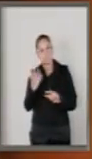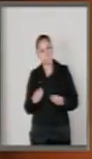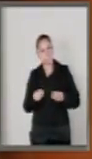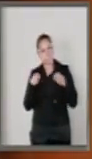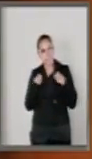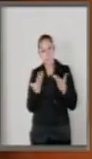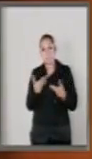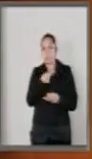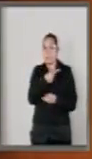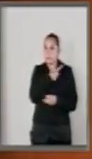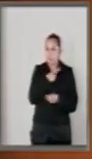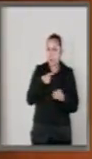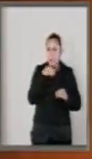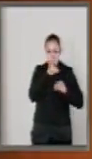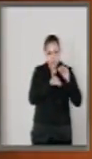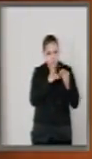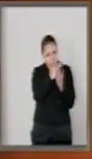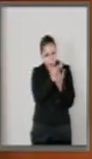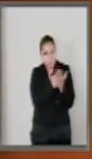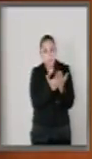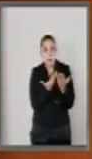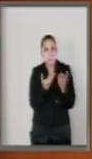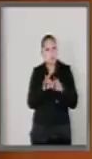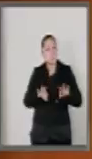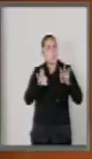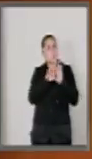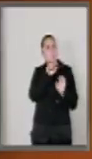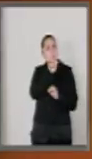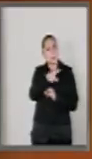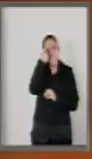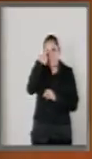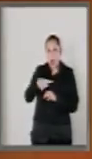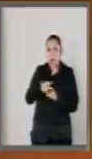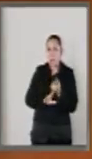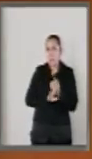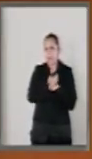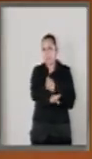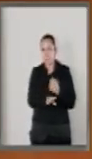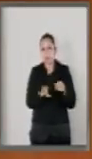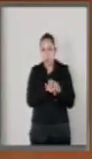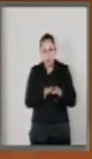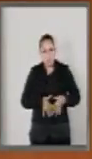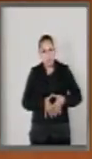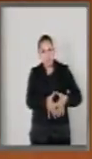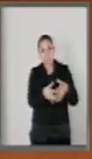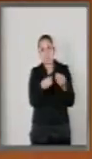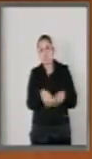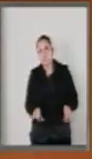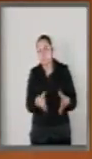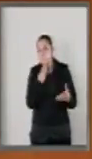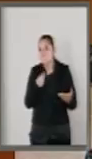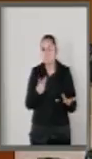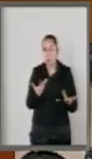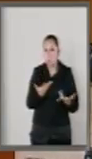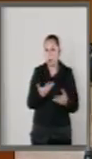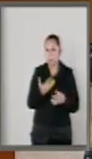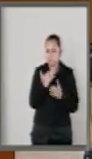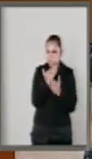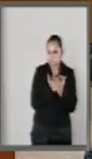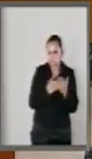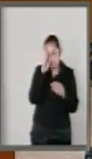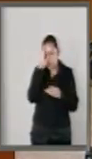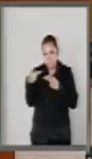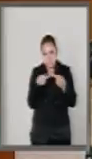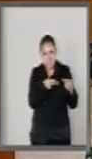para prevenir la muerte gestacional. De acuerdo con la norma oficial mexicana NOM por sus siglas